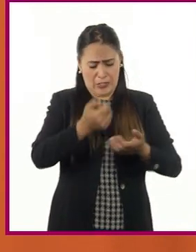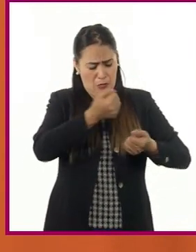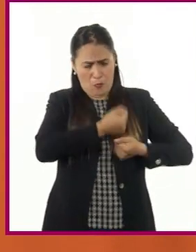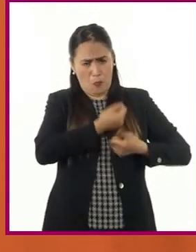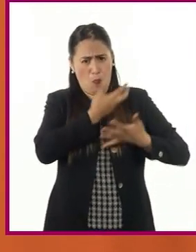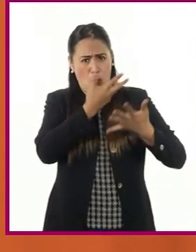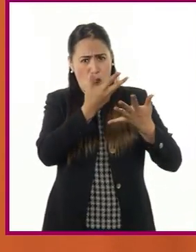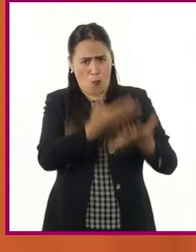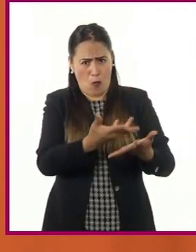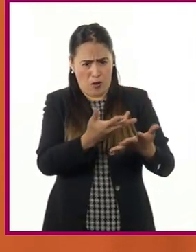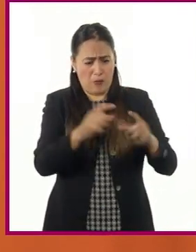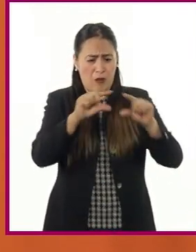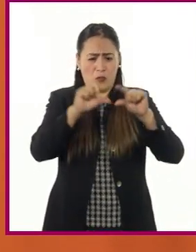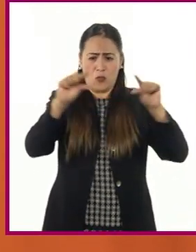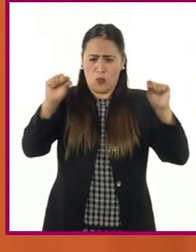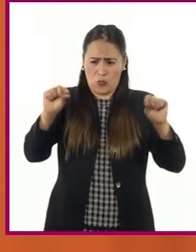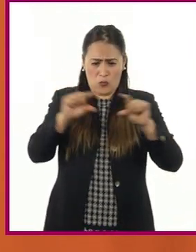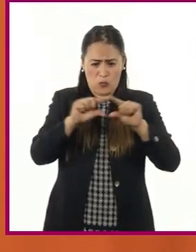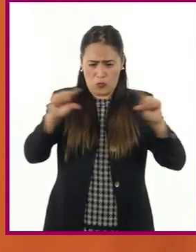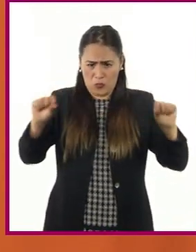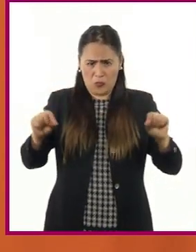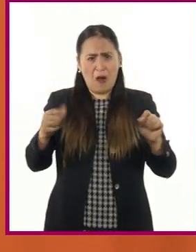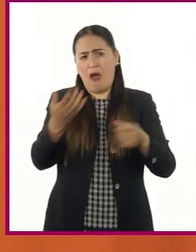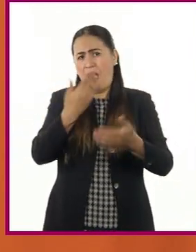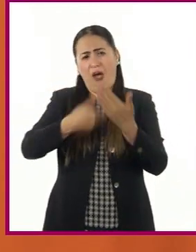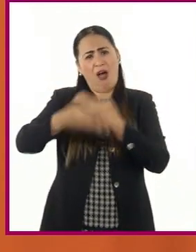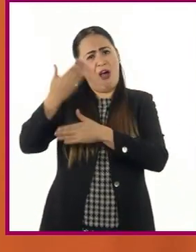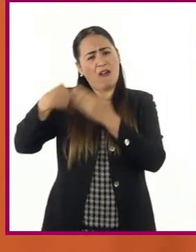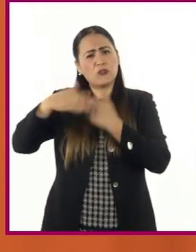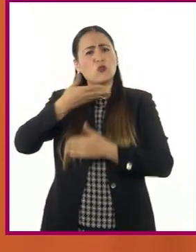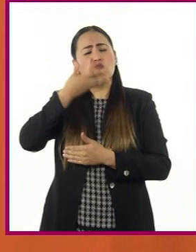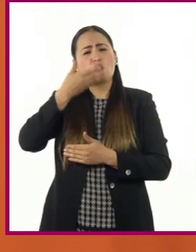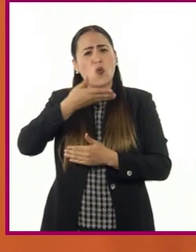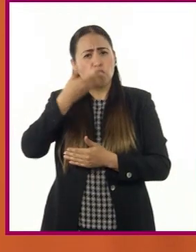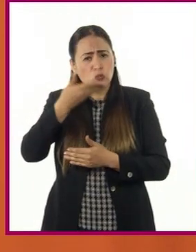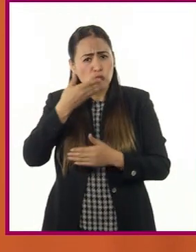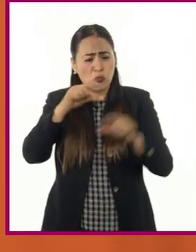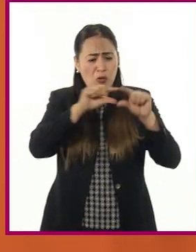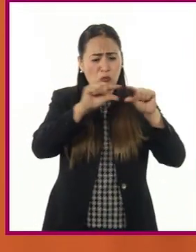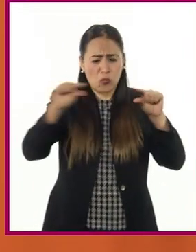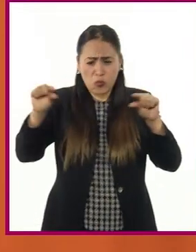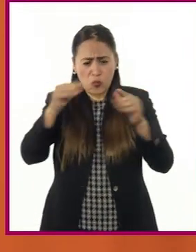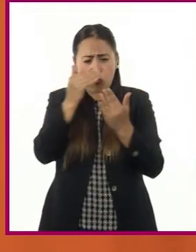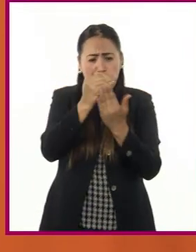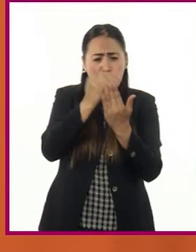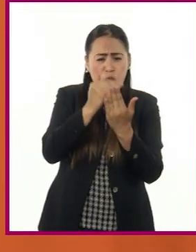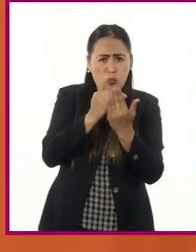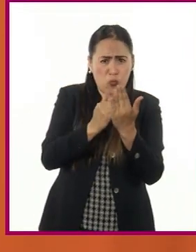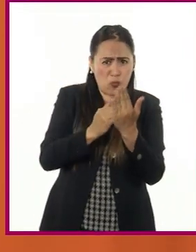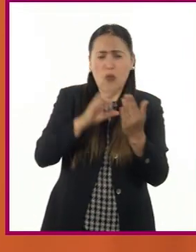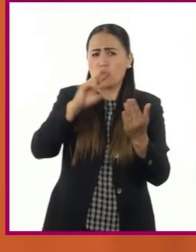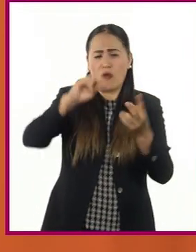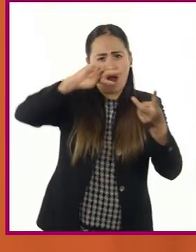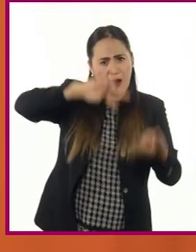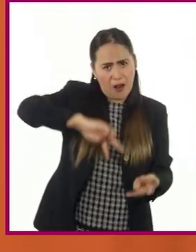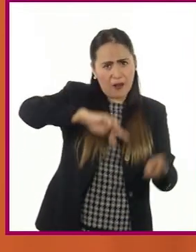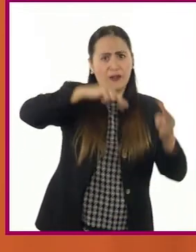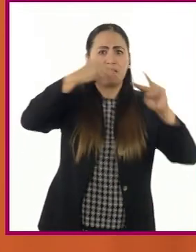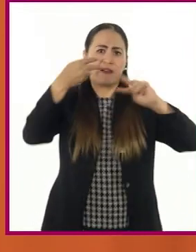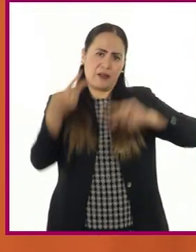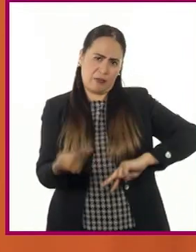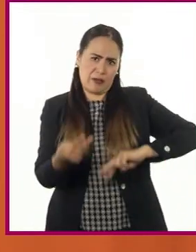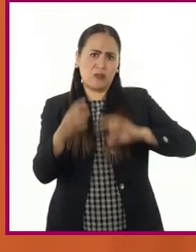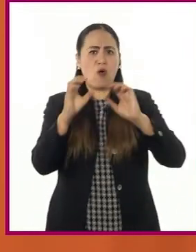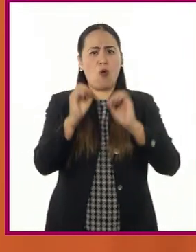una serie de líneas, como se había hecho hasta entonces, se hace al revés o en forma de